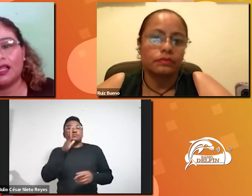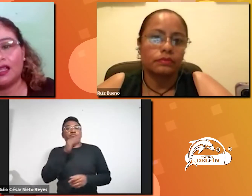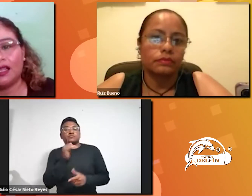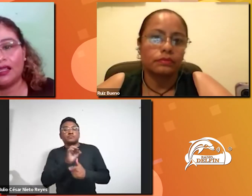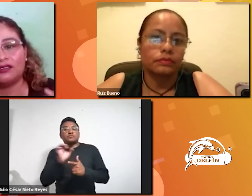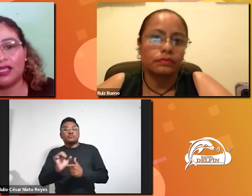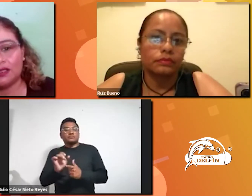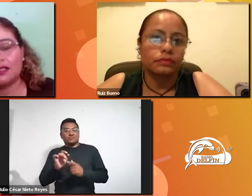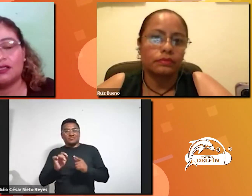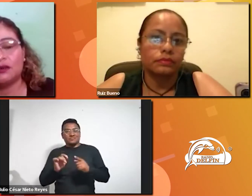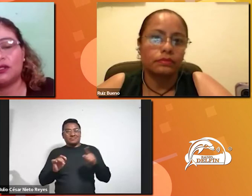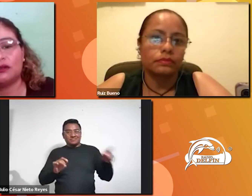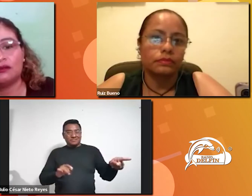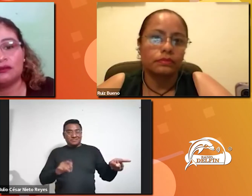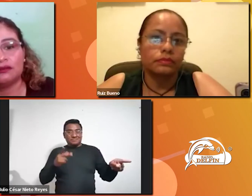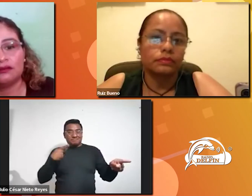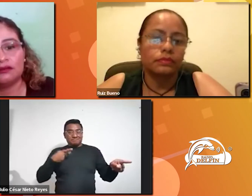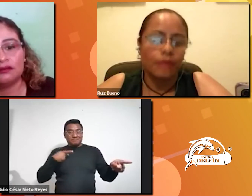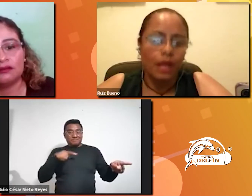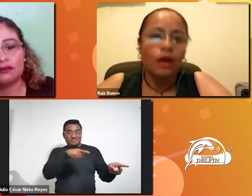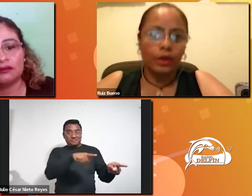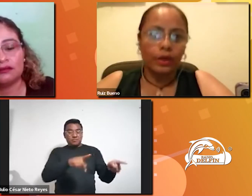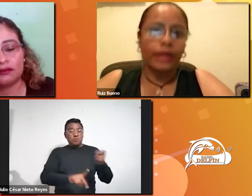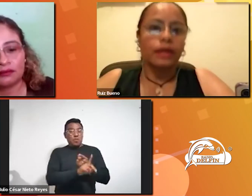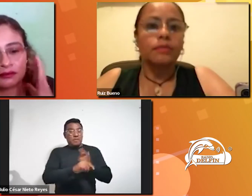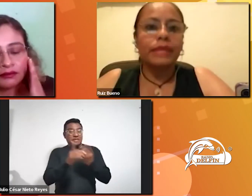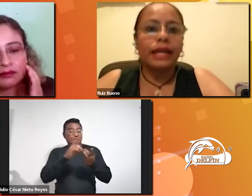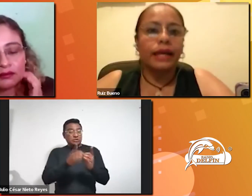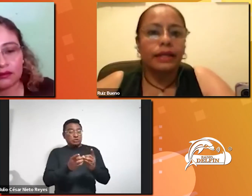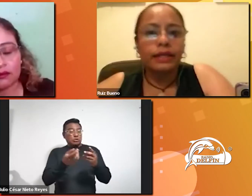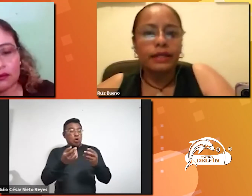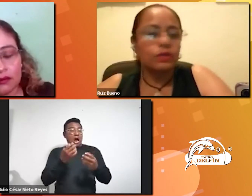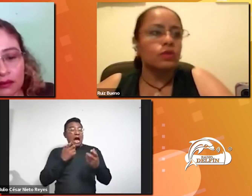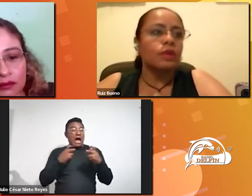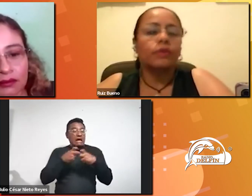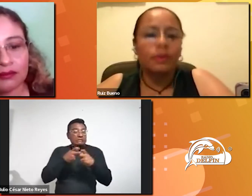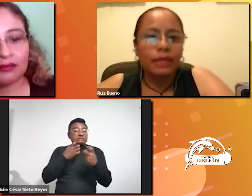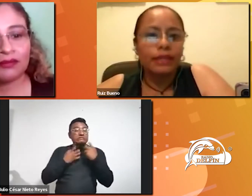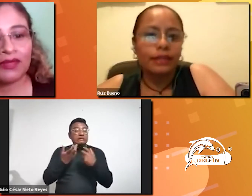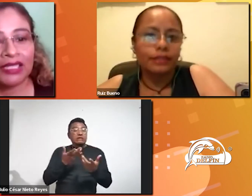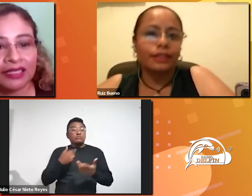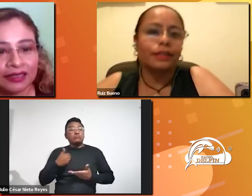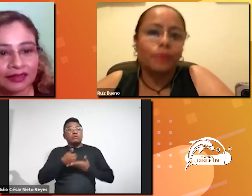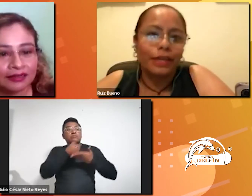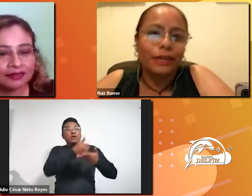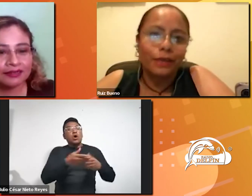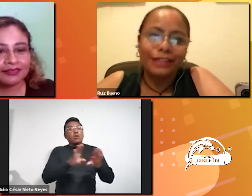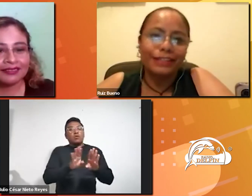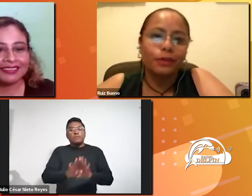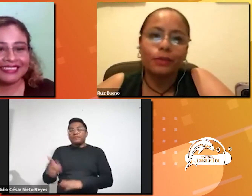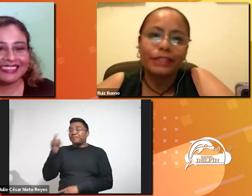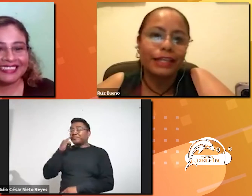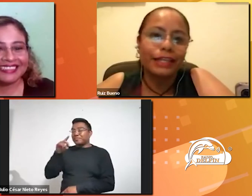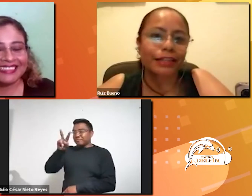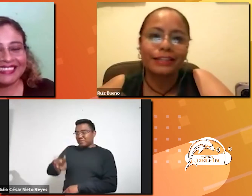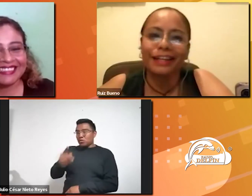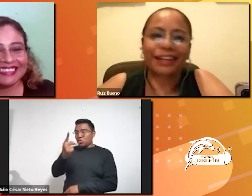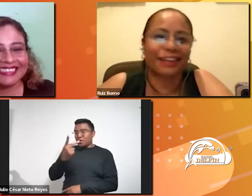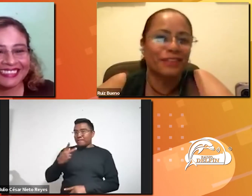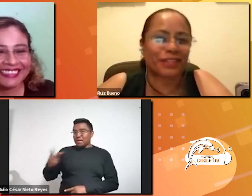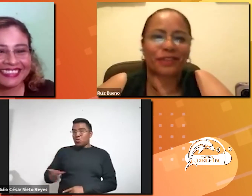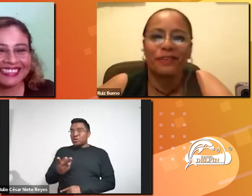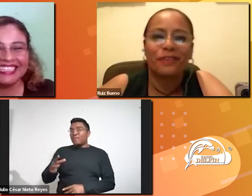tiene esta situación? Ok, mira, Jenny, esto es una pregunta bien interesante porque, híjole, es así como decir quién